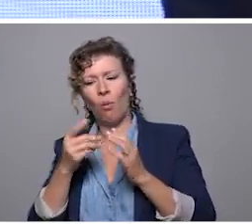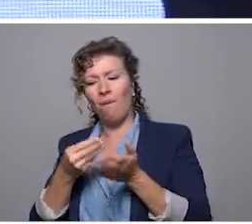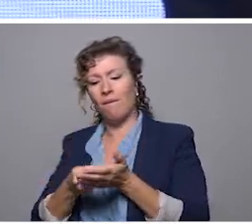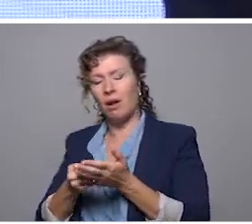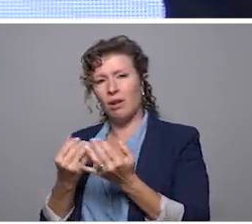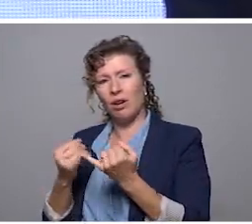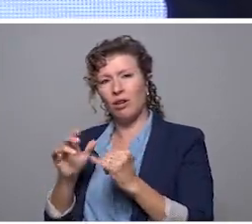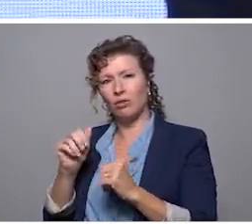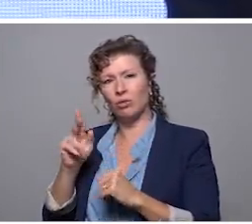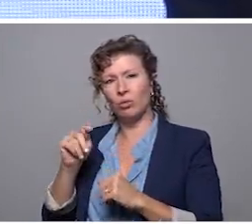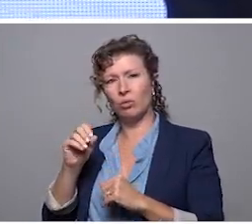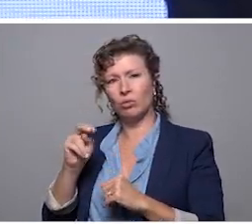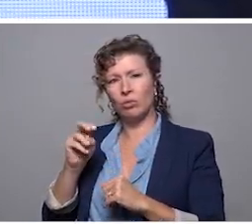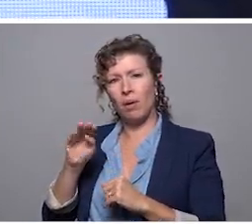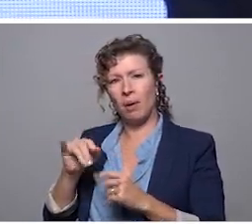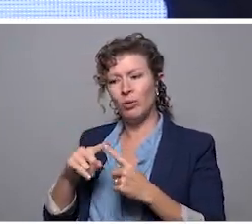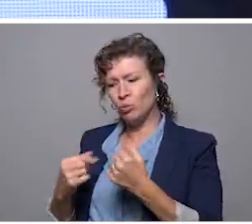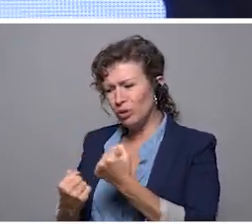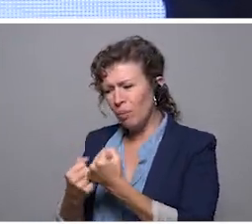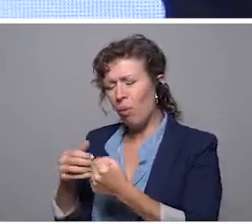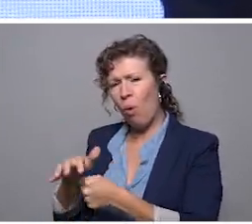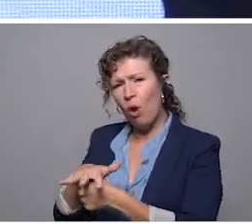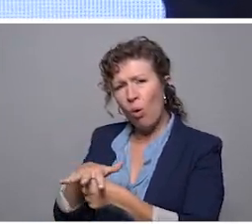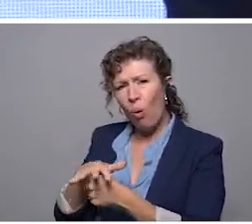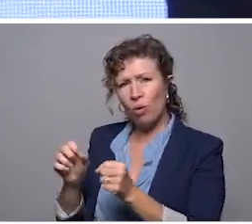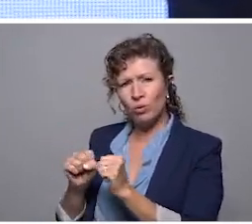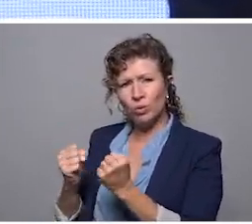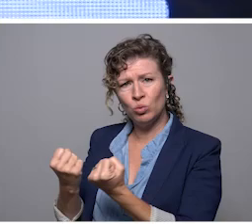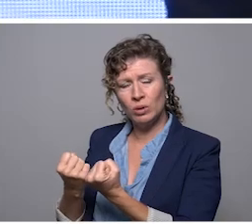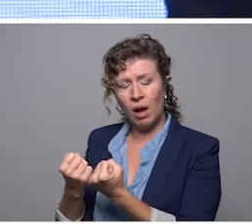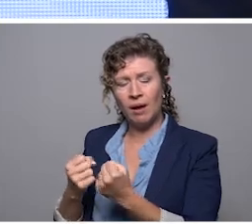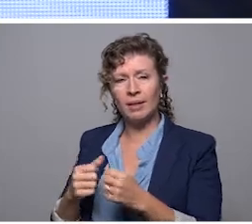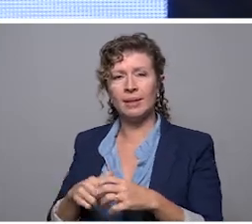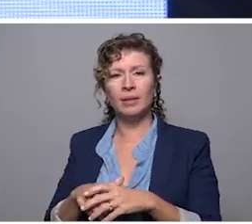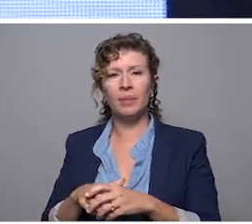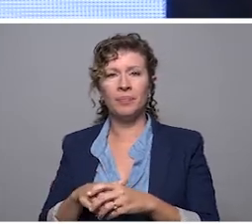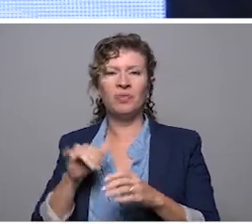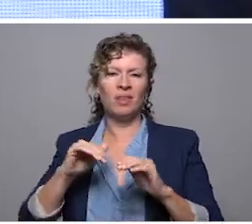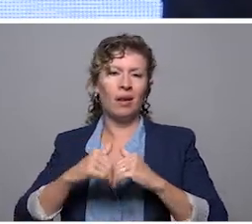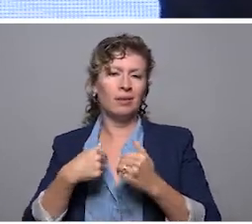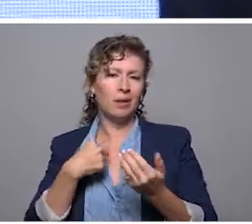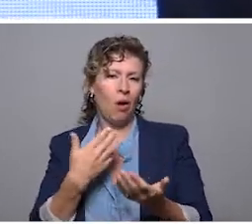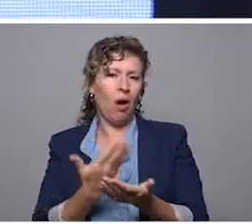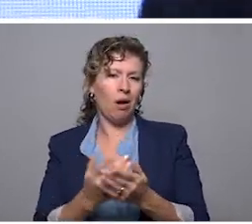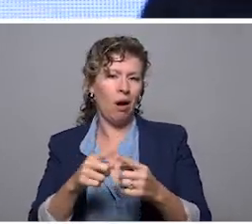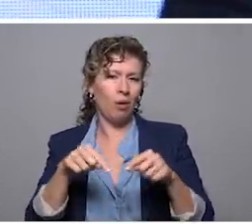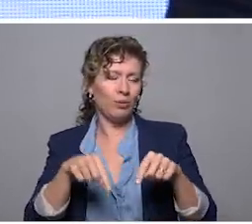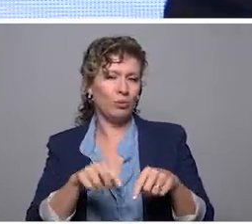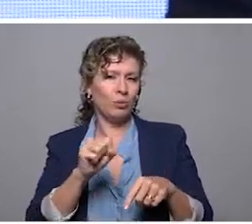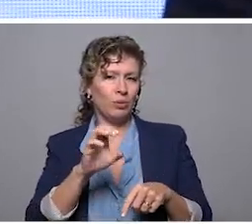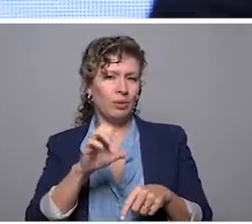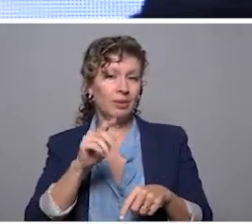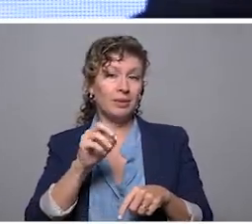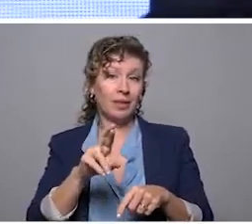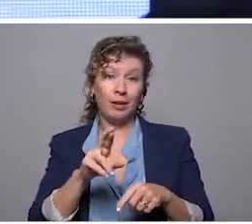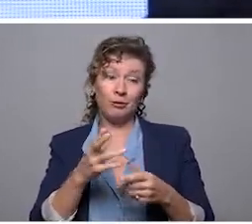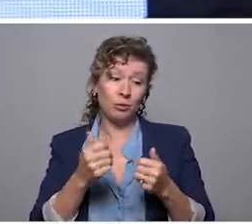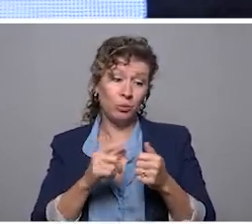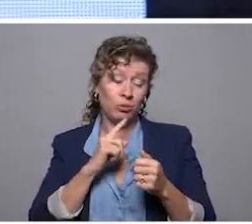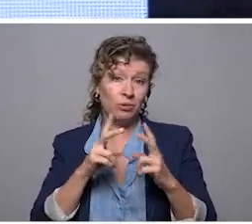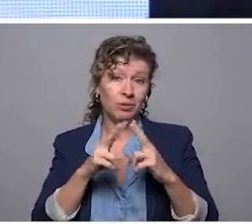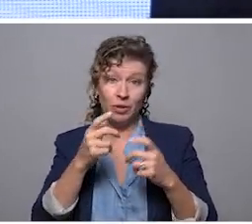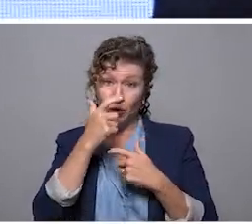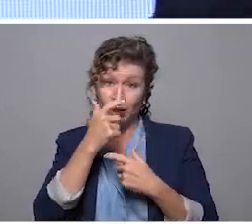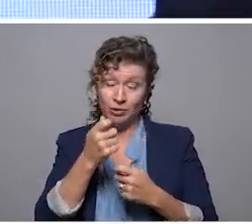fue como como llegué a a este sector tan tan interesante desde el punto de vista